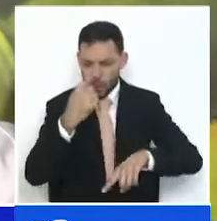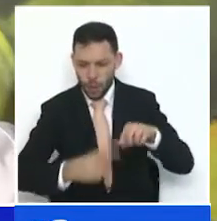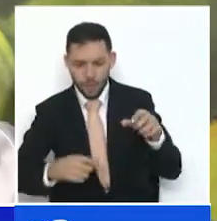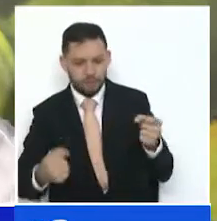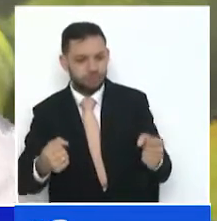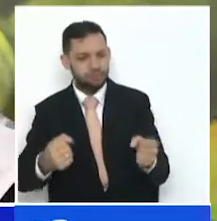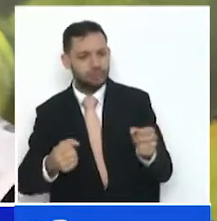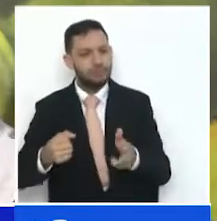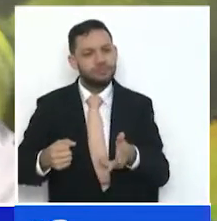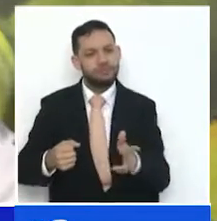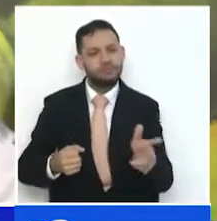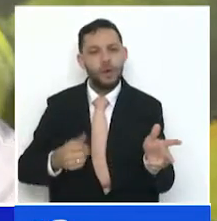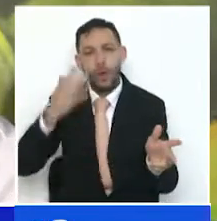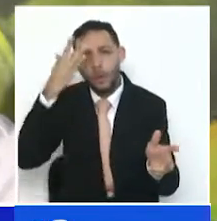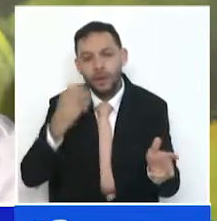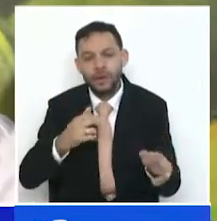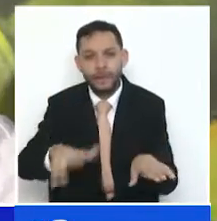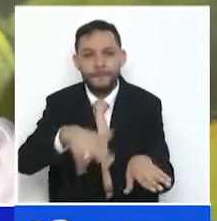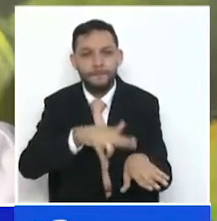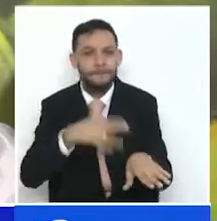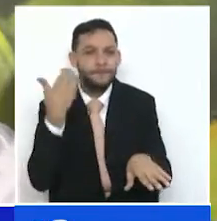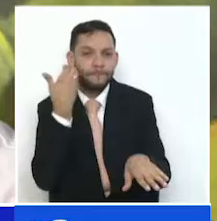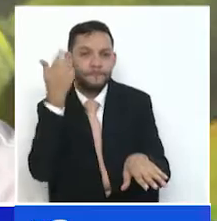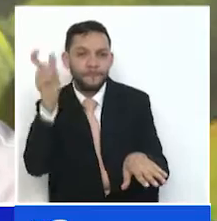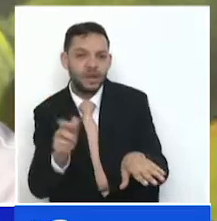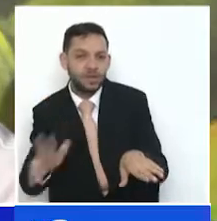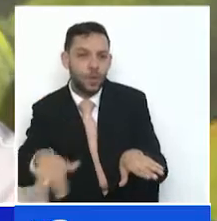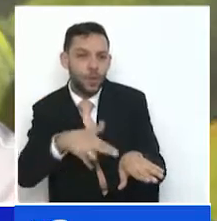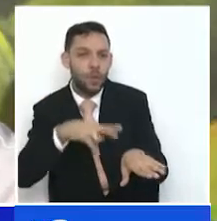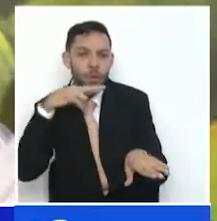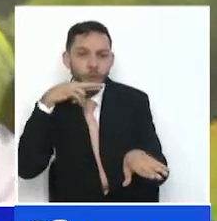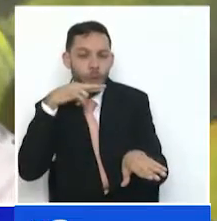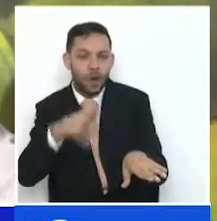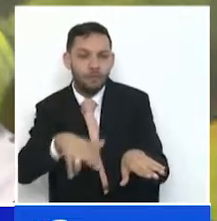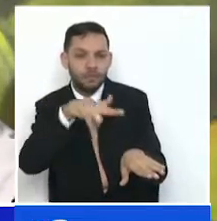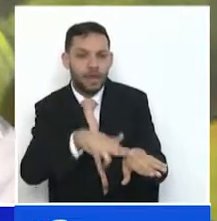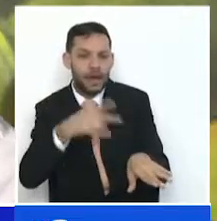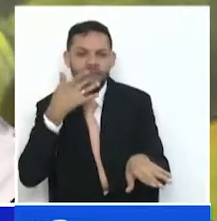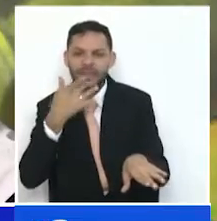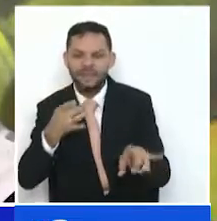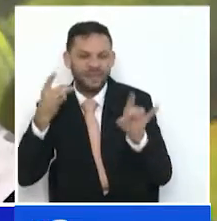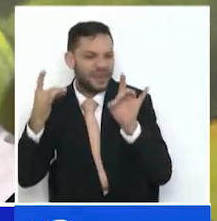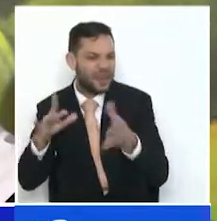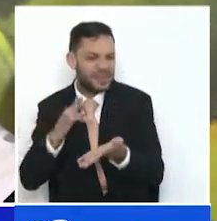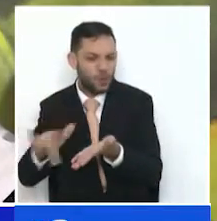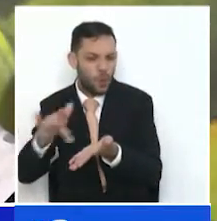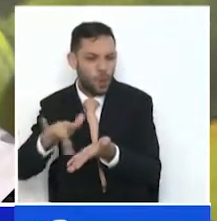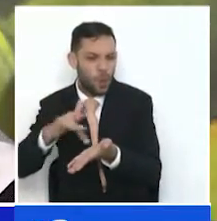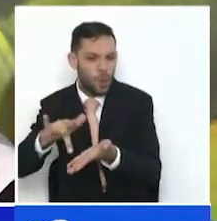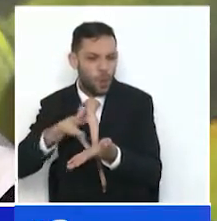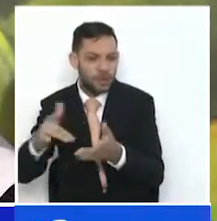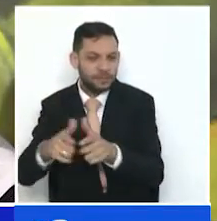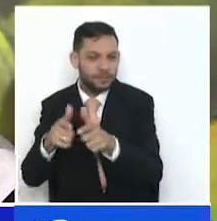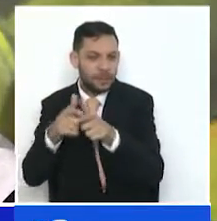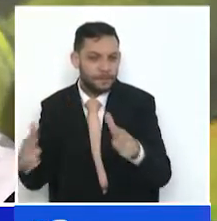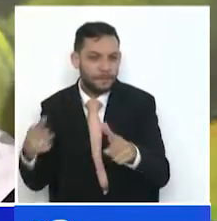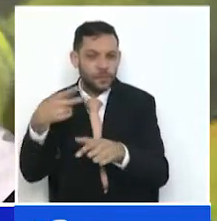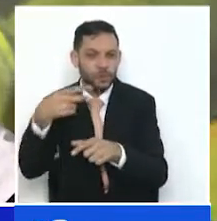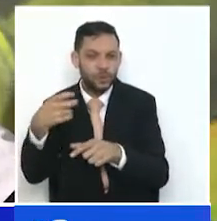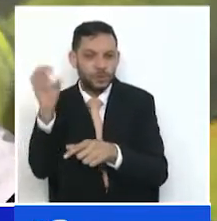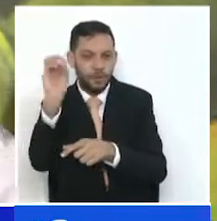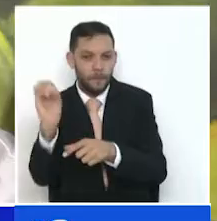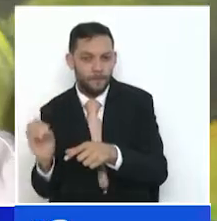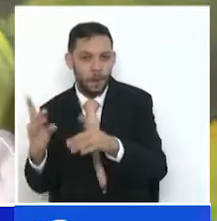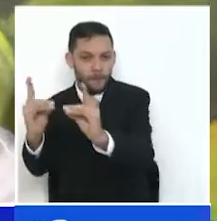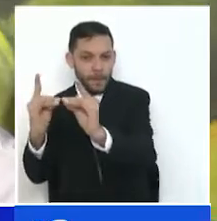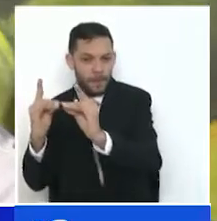el departamento de Risaralda con pacientes en medio de una alerta roja. Tenemos los servicios de urgencias en un 150 y hasta en un 200%,